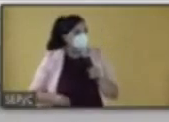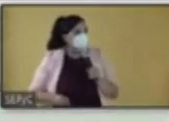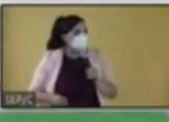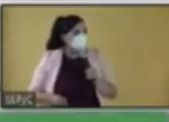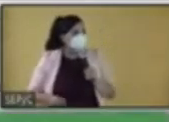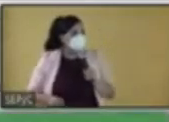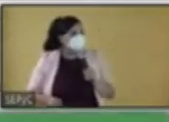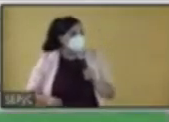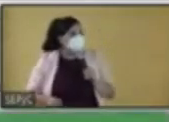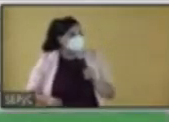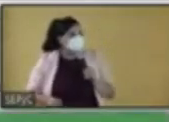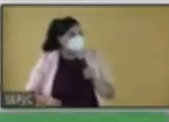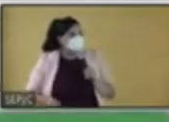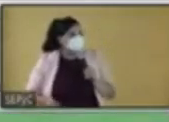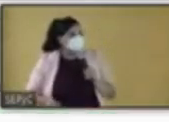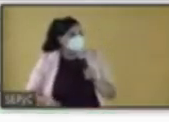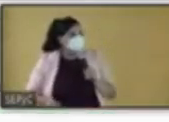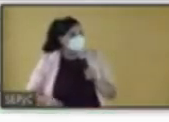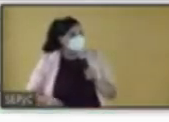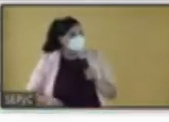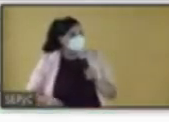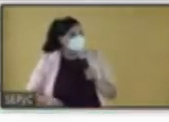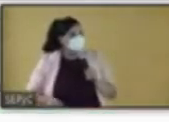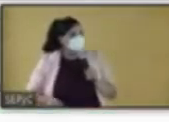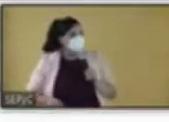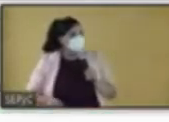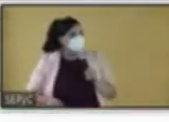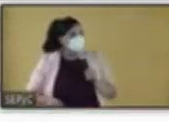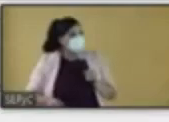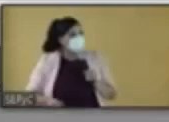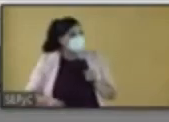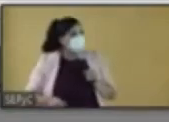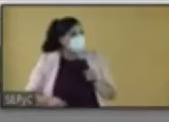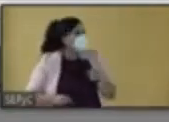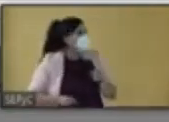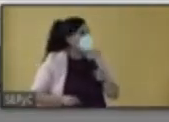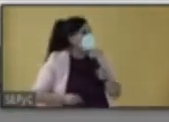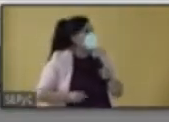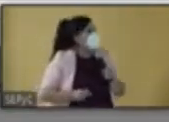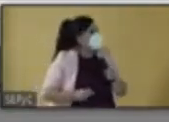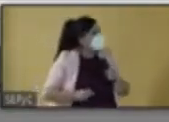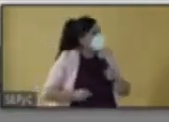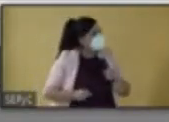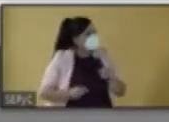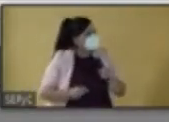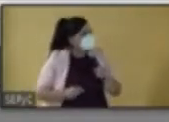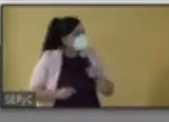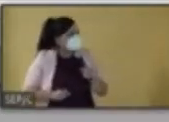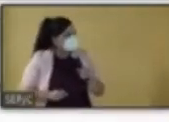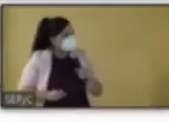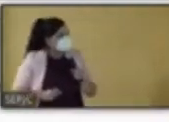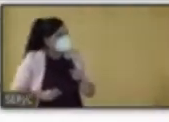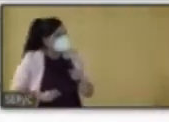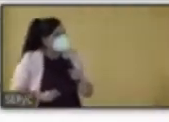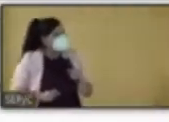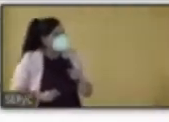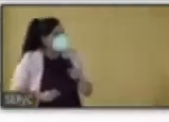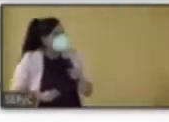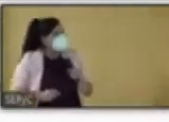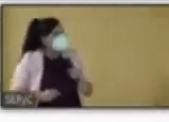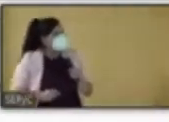Aceptamos la información y complementamos el módulo. Por favor, Andrea, nada más aquí, en